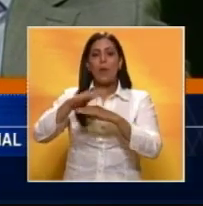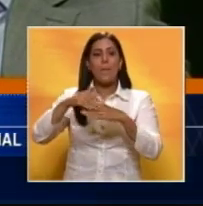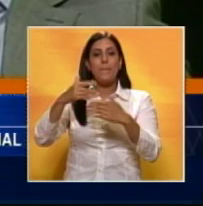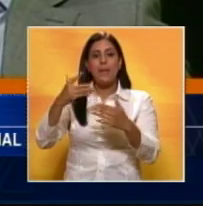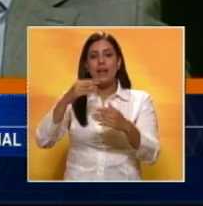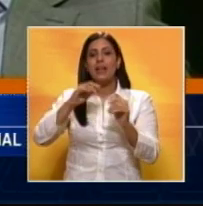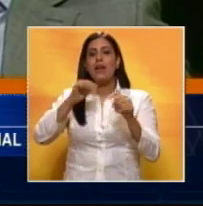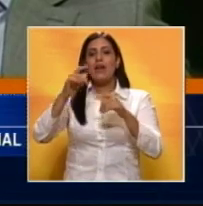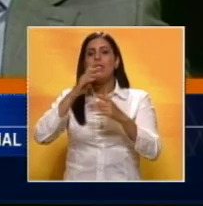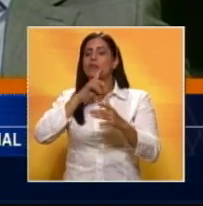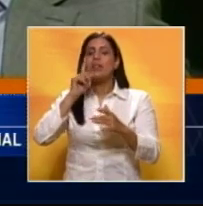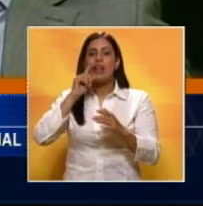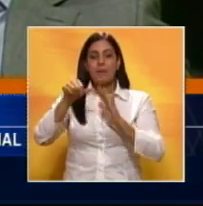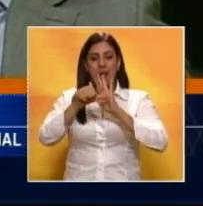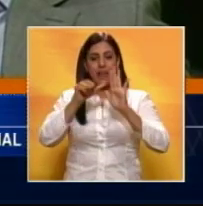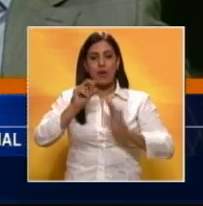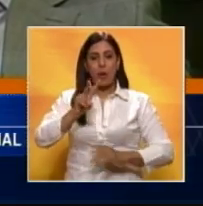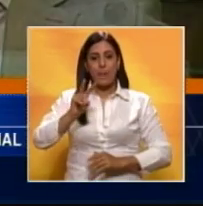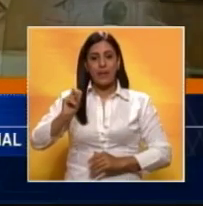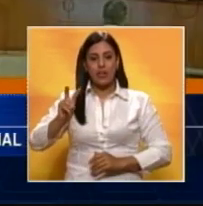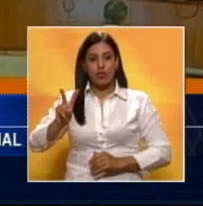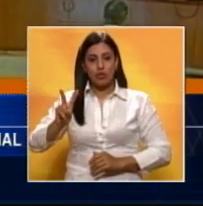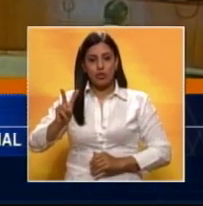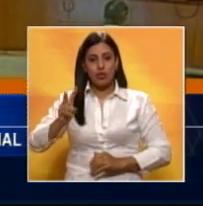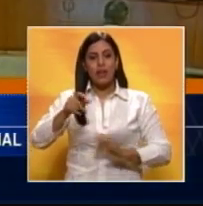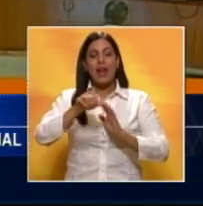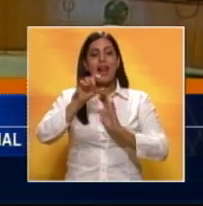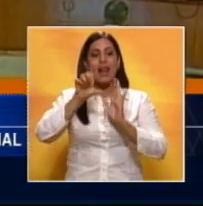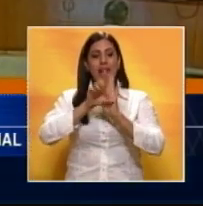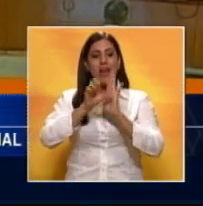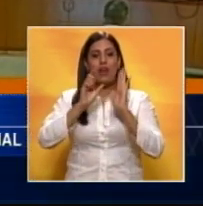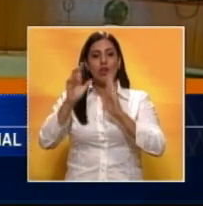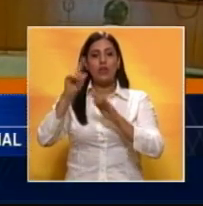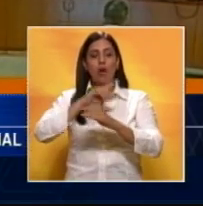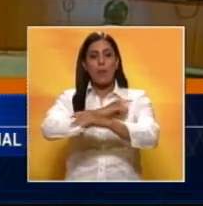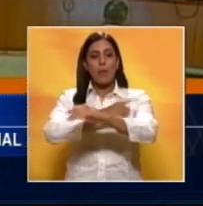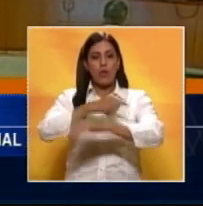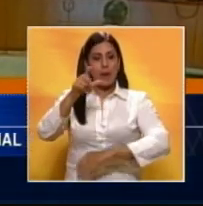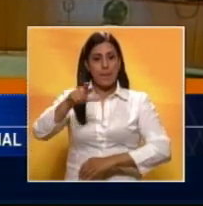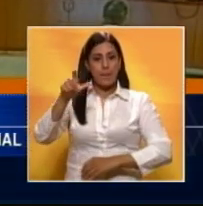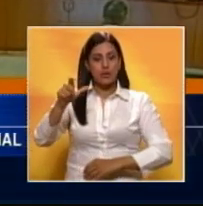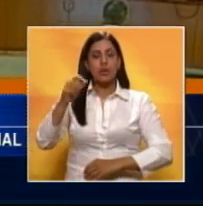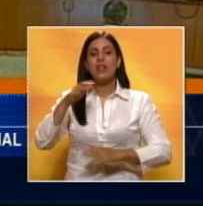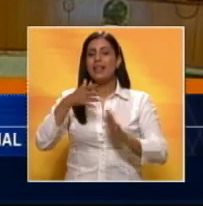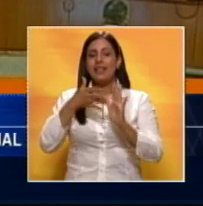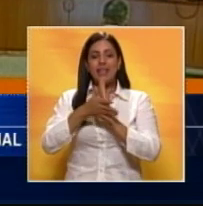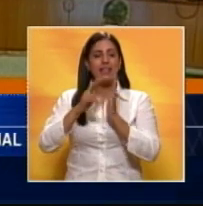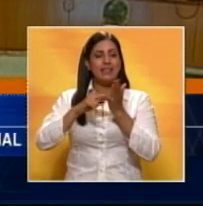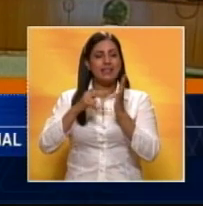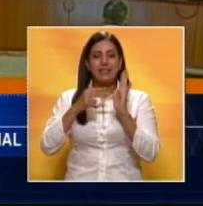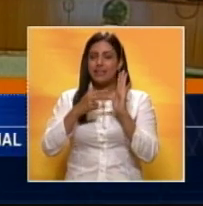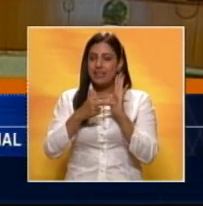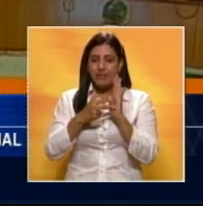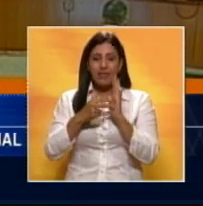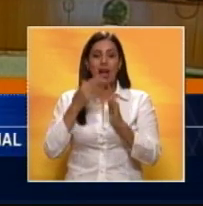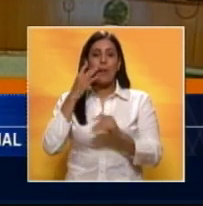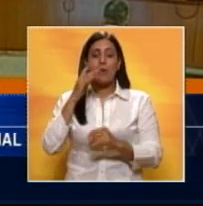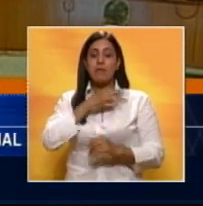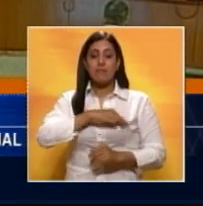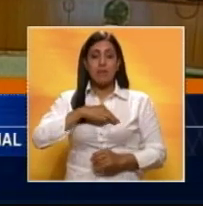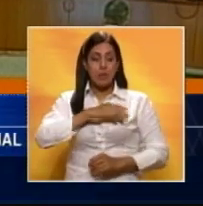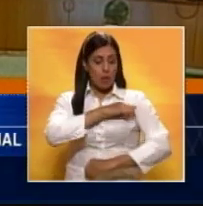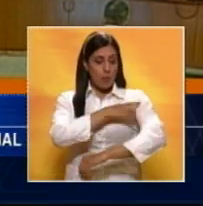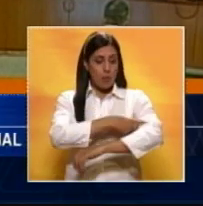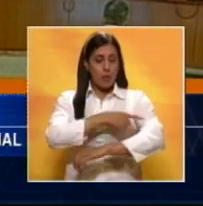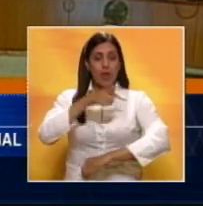para dar inicio a lo establecido en el artículo 22 de la Ley Orgánica del Poder Ciudadano, el cual establece que para que los miembros del